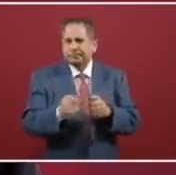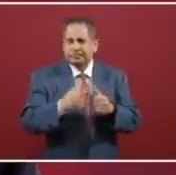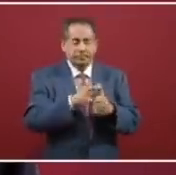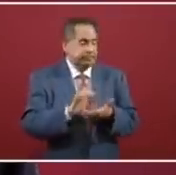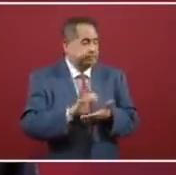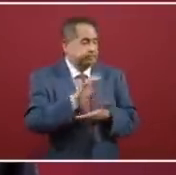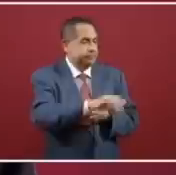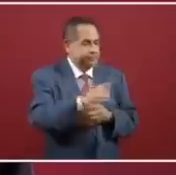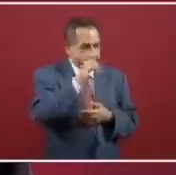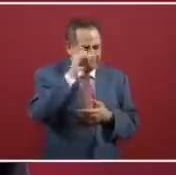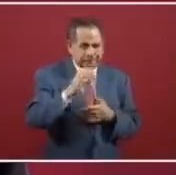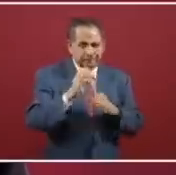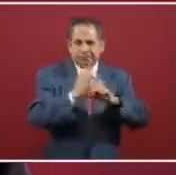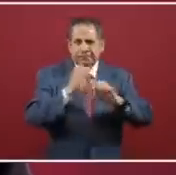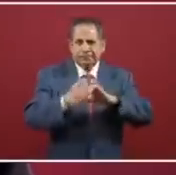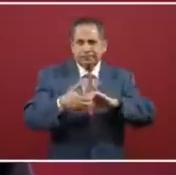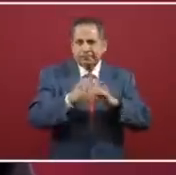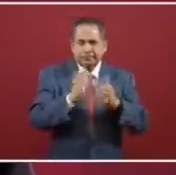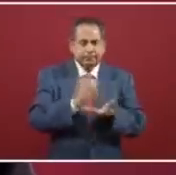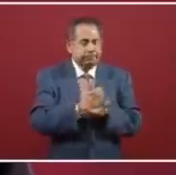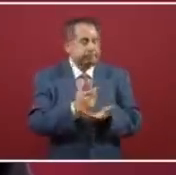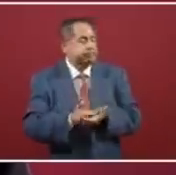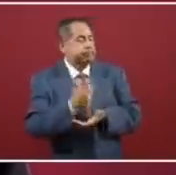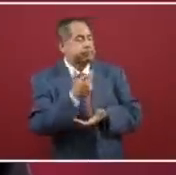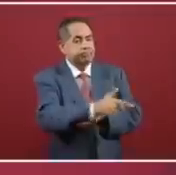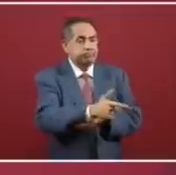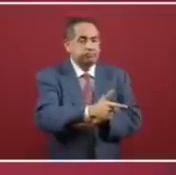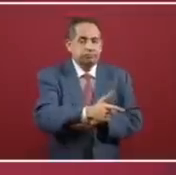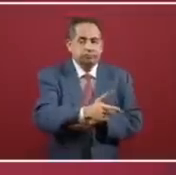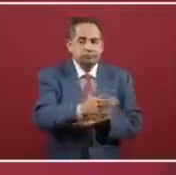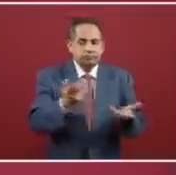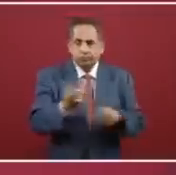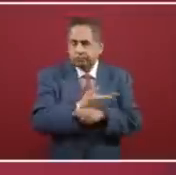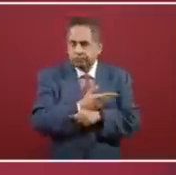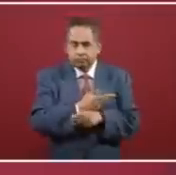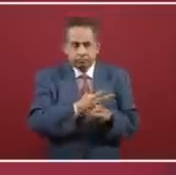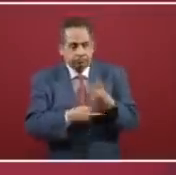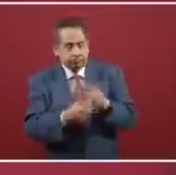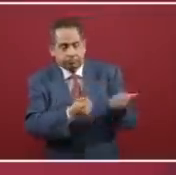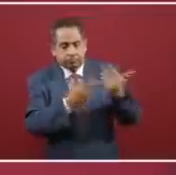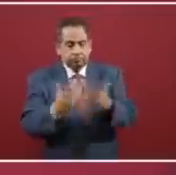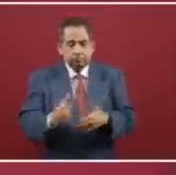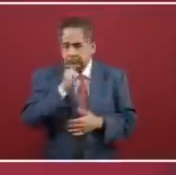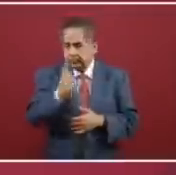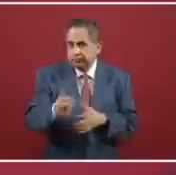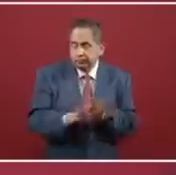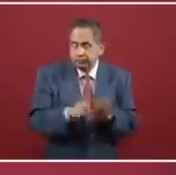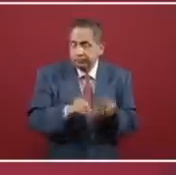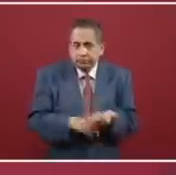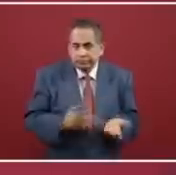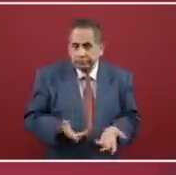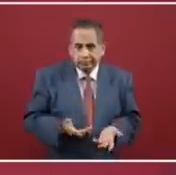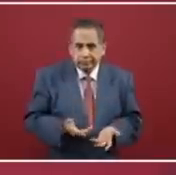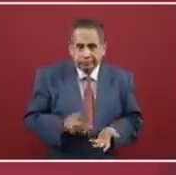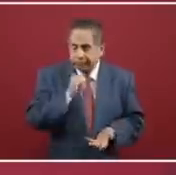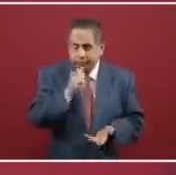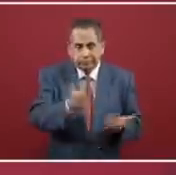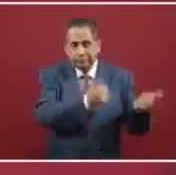los carrotanques que se quedaron con el anticipo y nunca entregaron los carrotanques